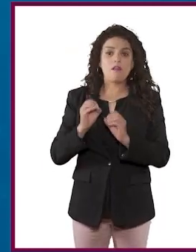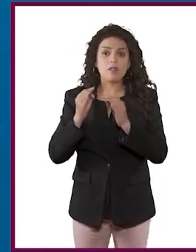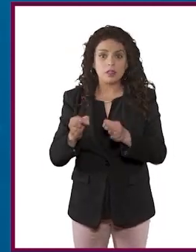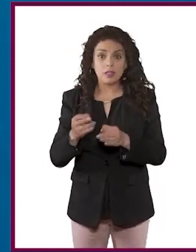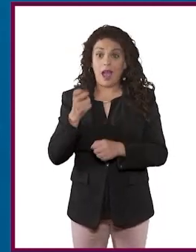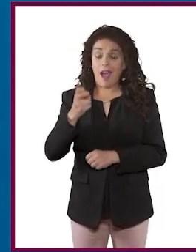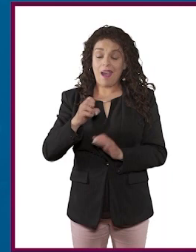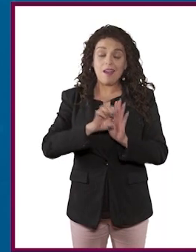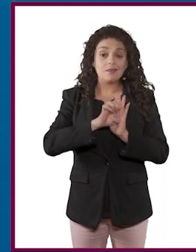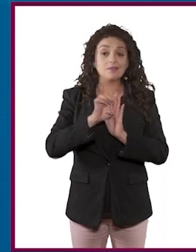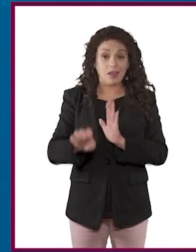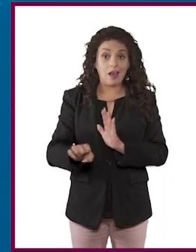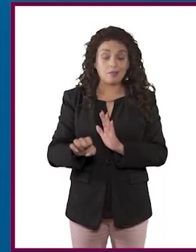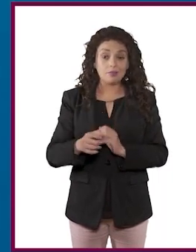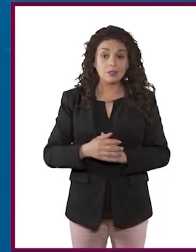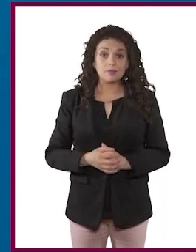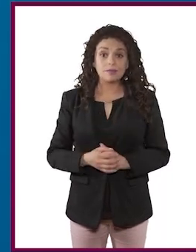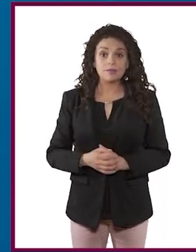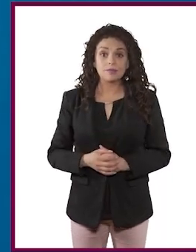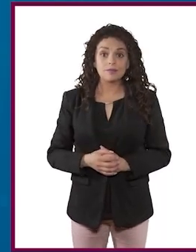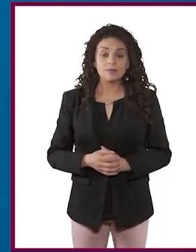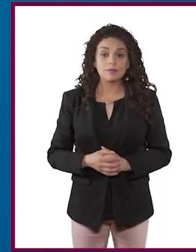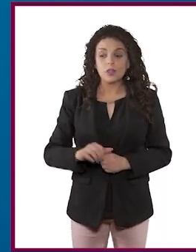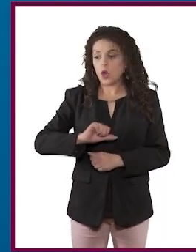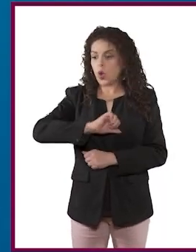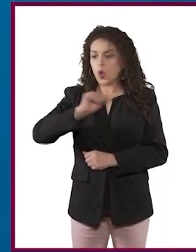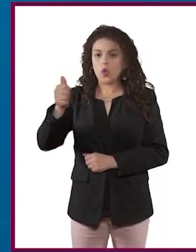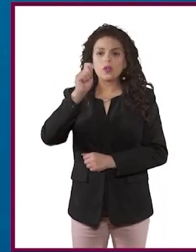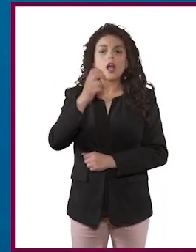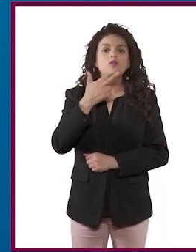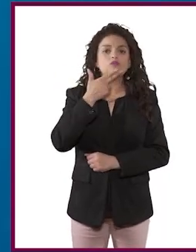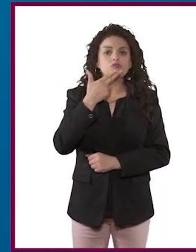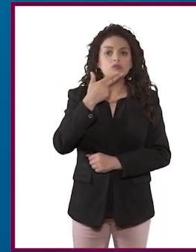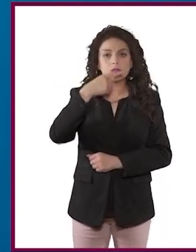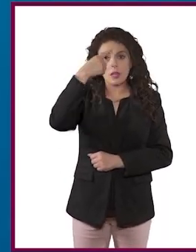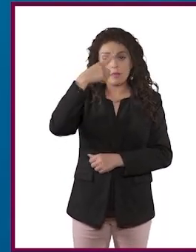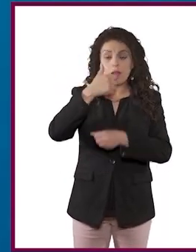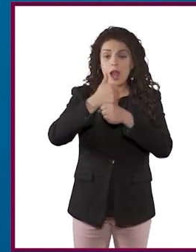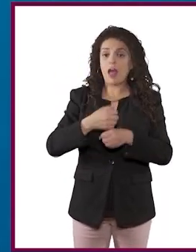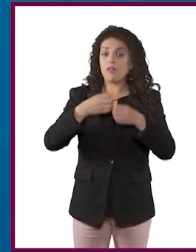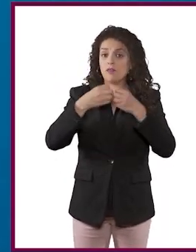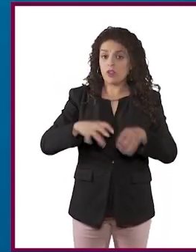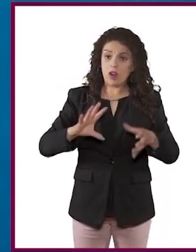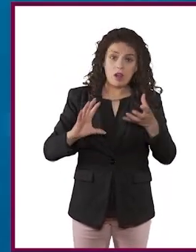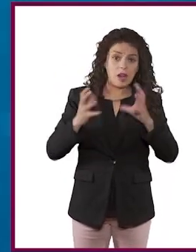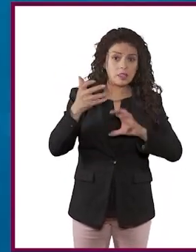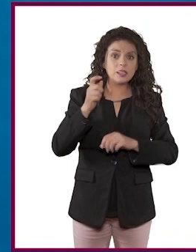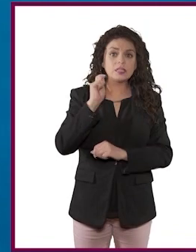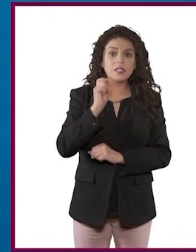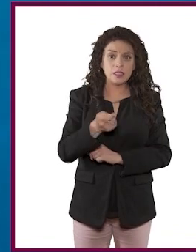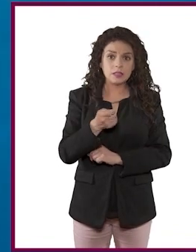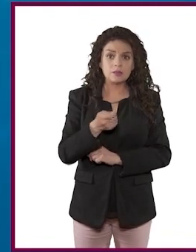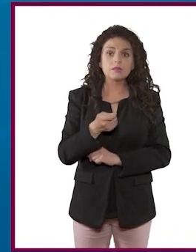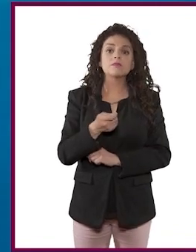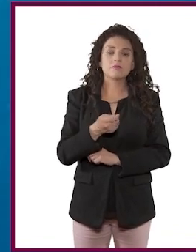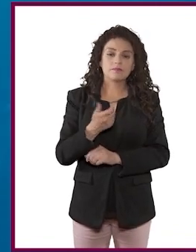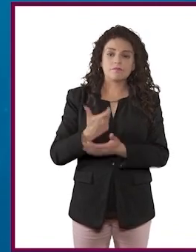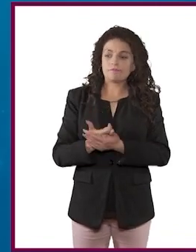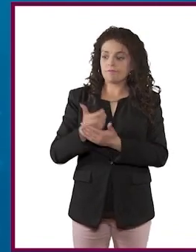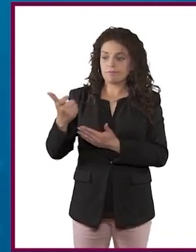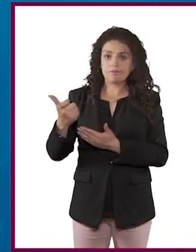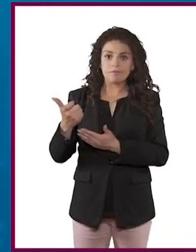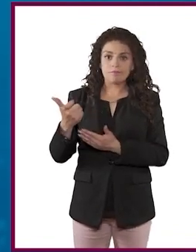pueden ser ejemplos de esto. Otro elemento que puede ser usado como instrumento de violencia es la misma